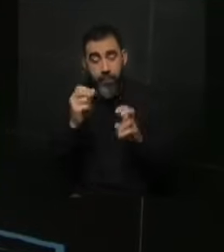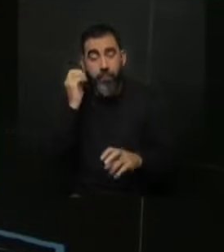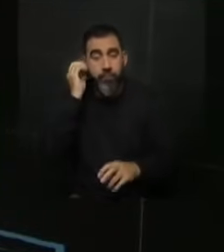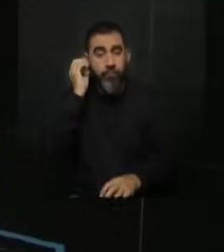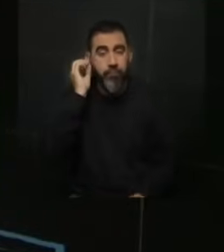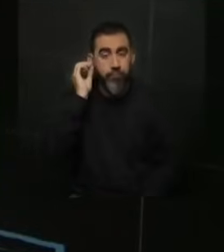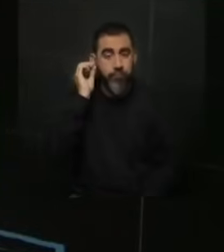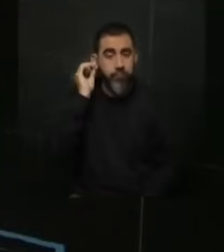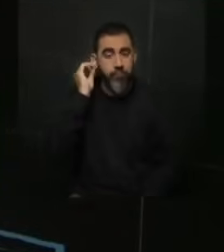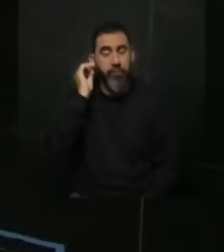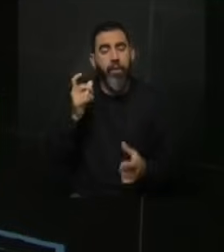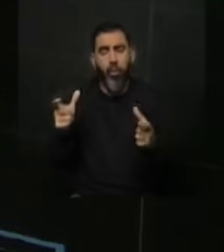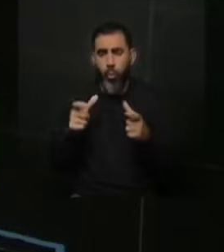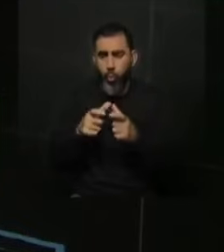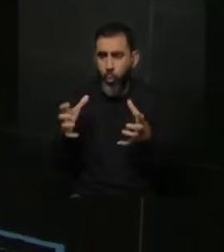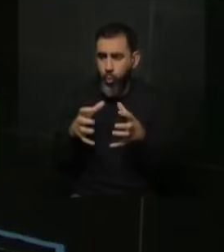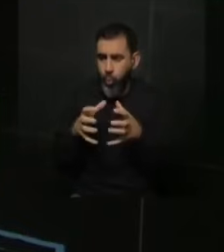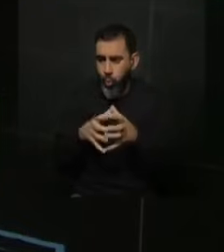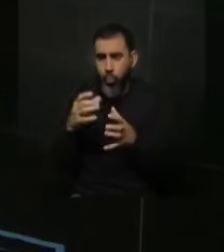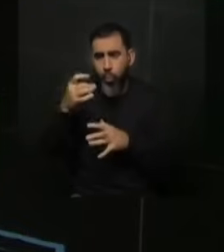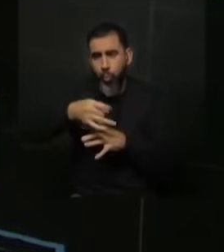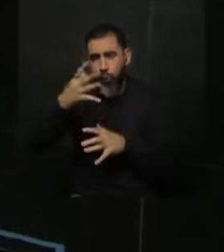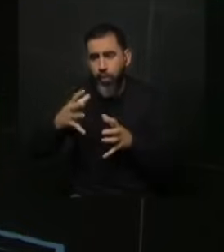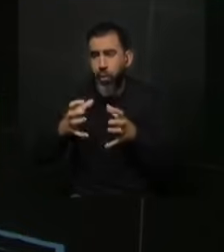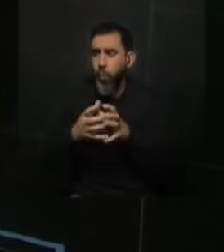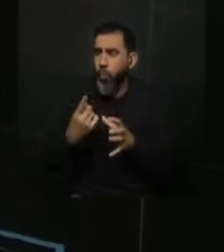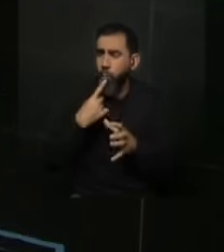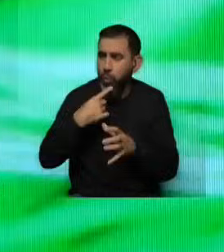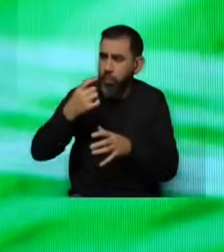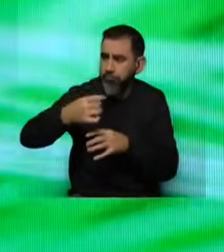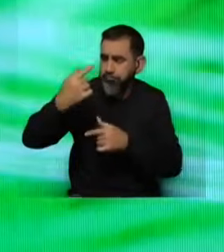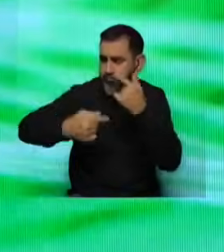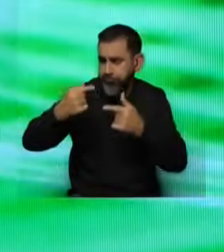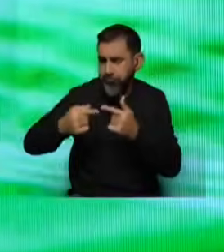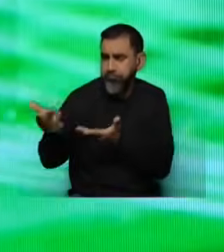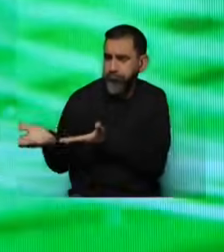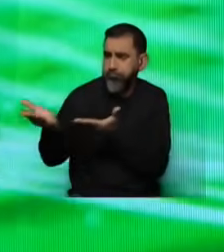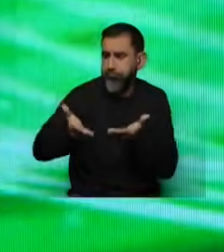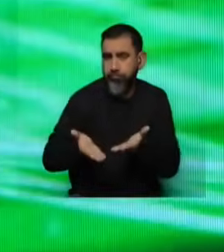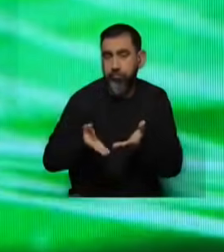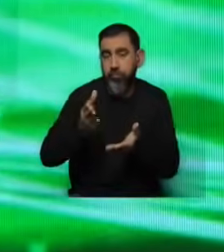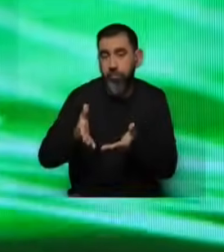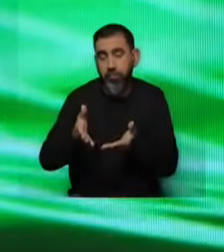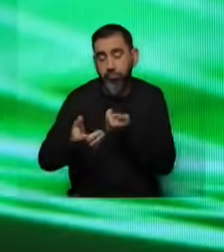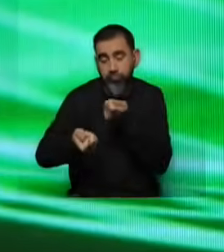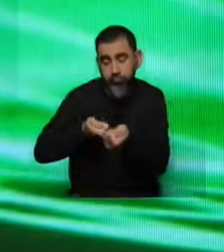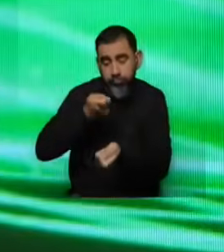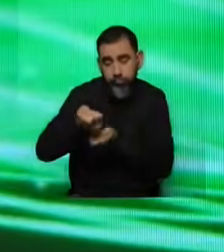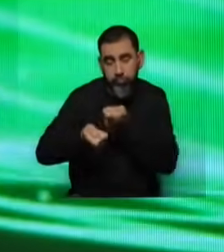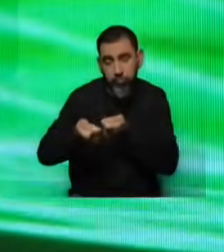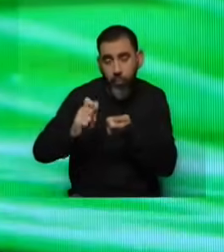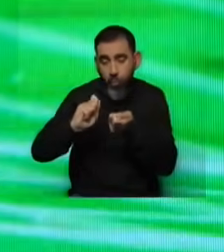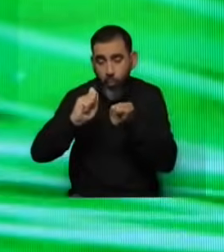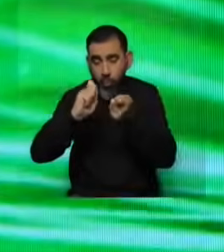abordar este tema Se recibieron delegaciones de la academia los partidos políticos especialistas y bueno Esos fueron los insumos que nos llevaron a